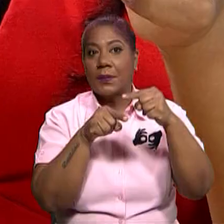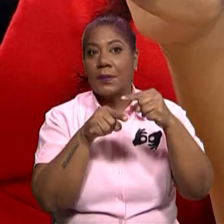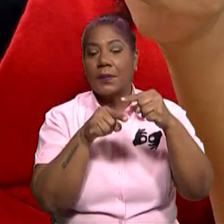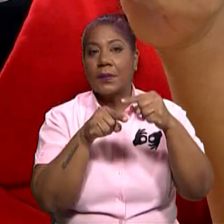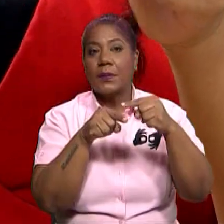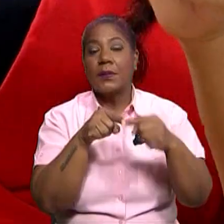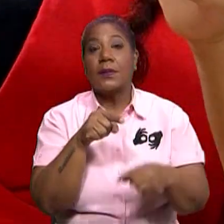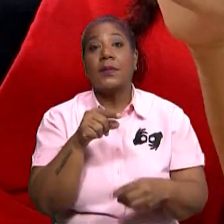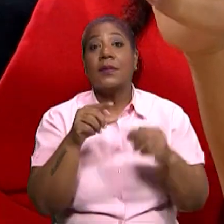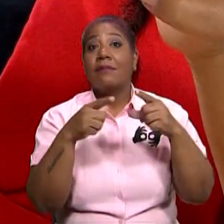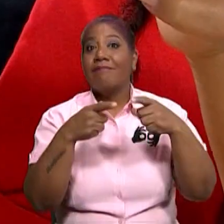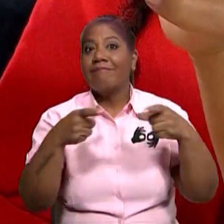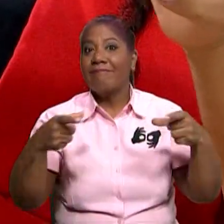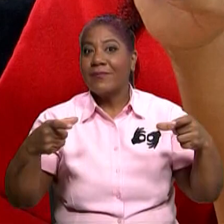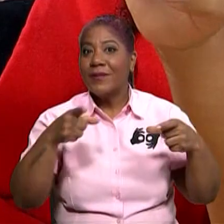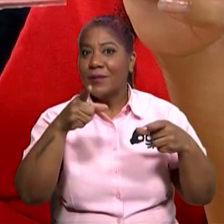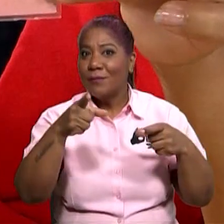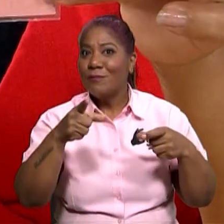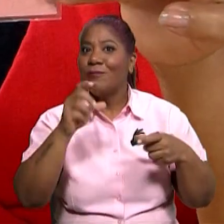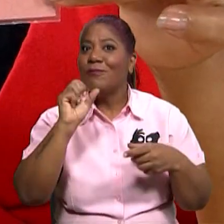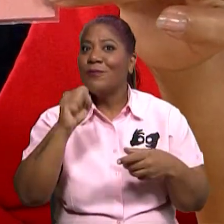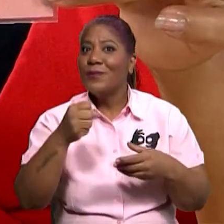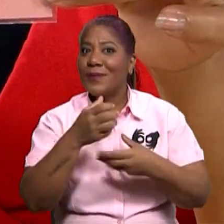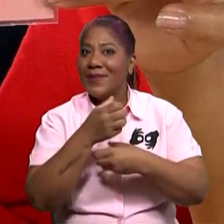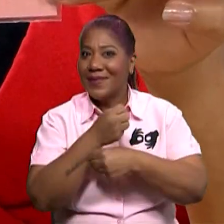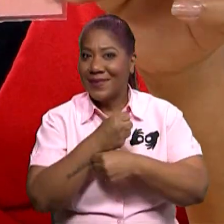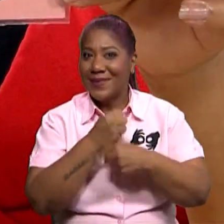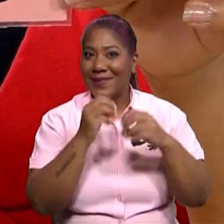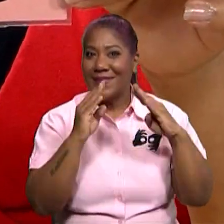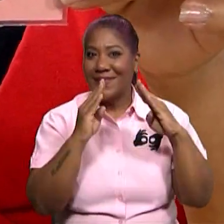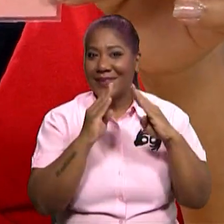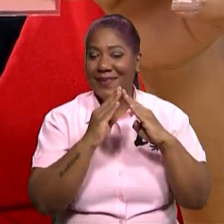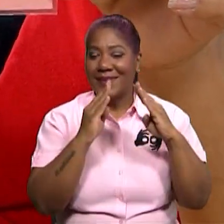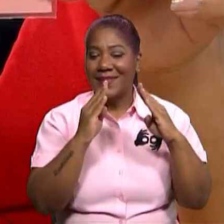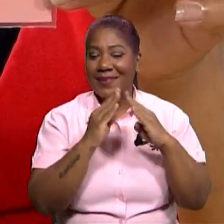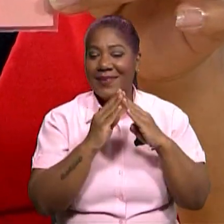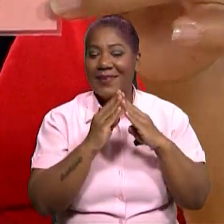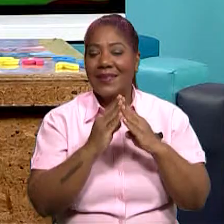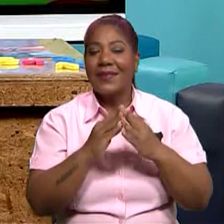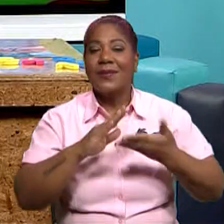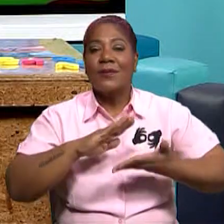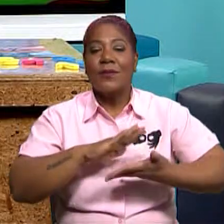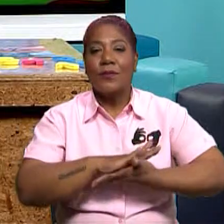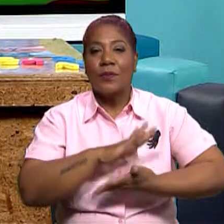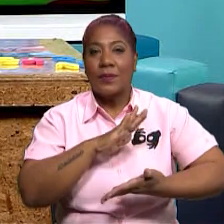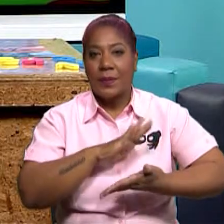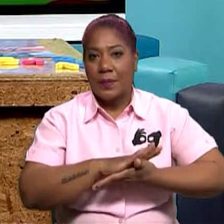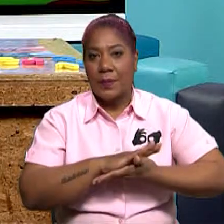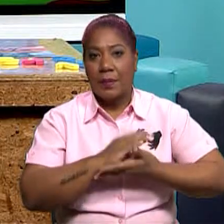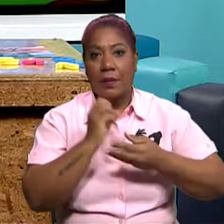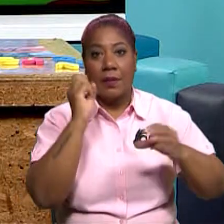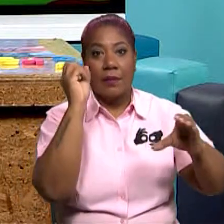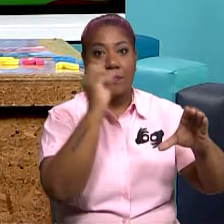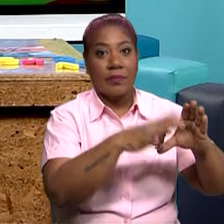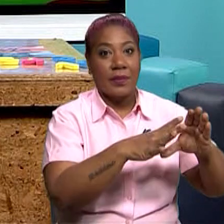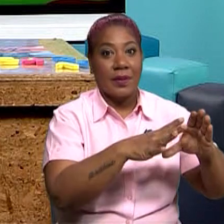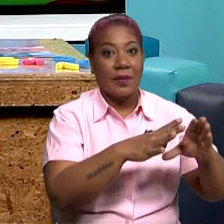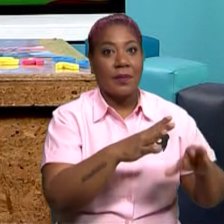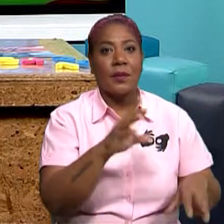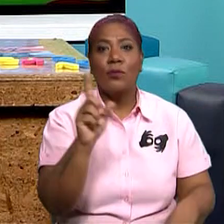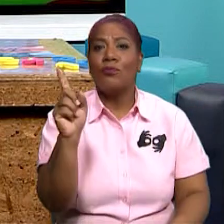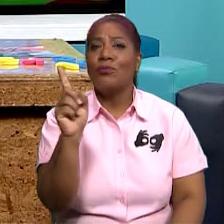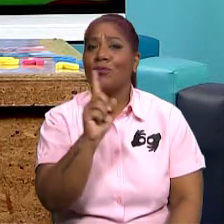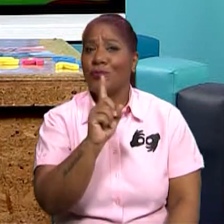Siempre les he hablado de las tarjetitas estas que construimos con material de reutilizable, ¿verdad? Que son muy útiles porque usted puede